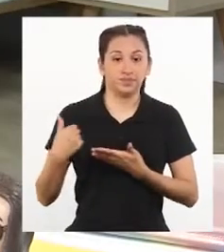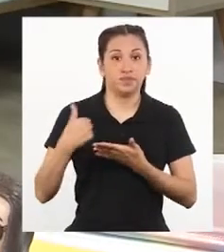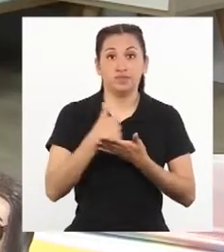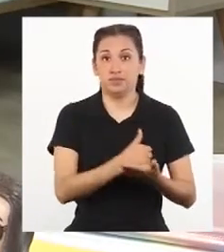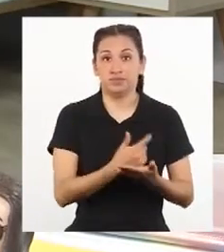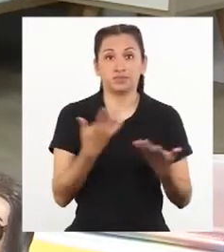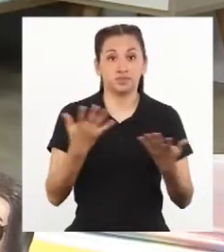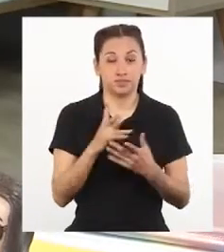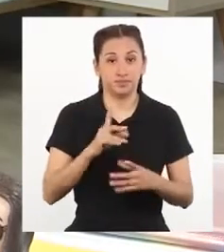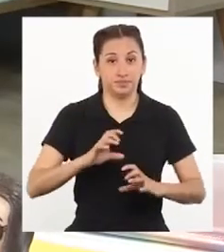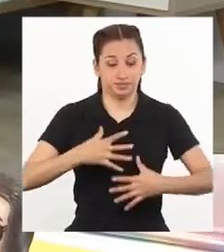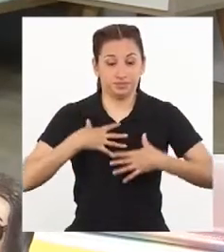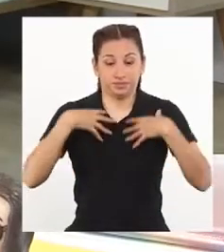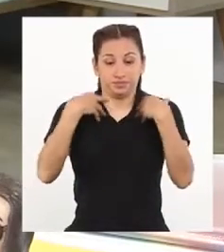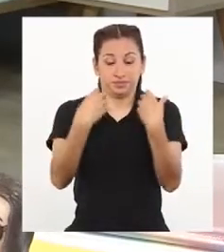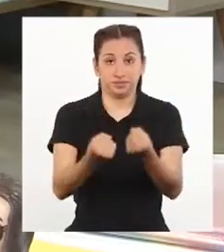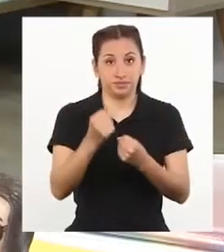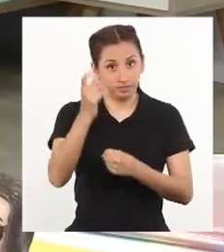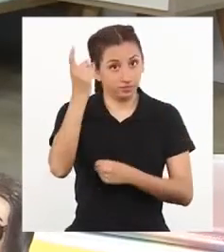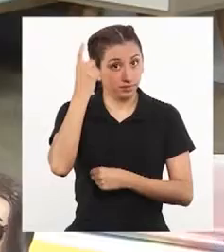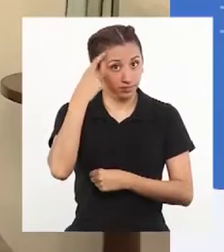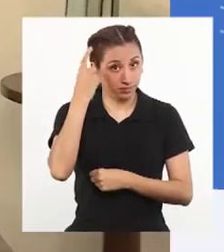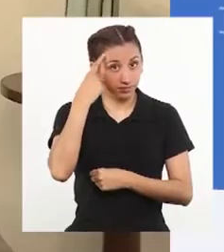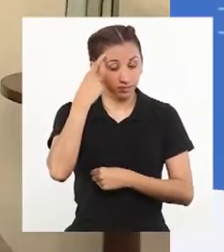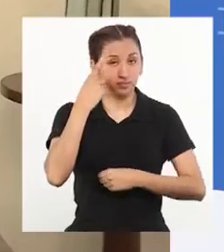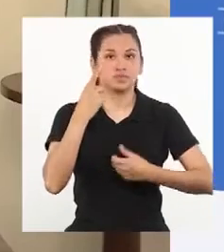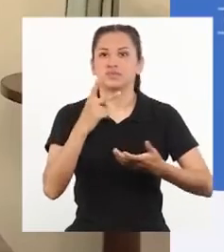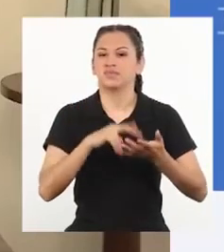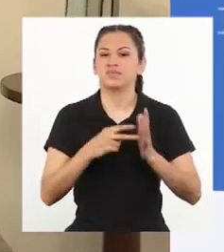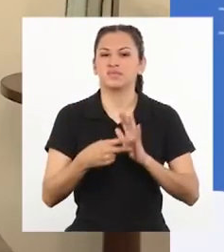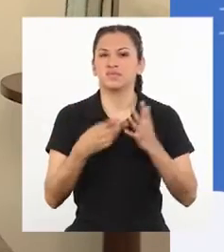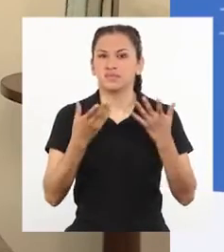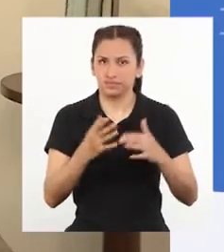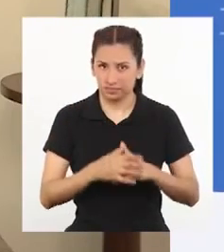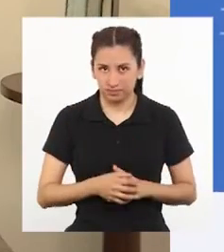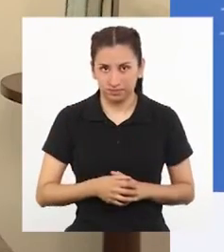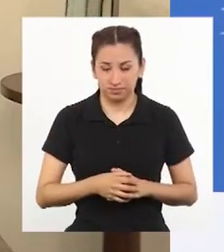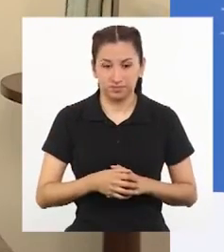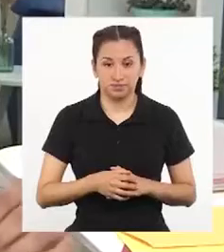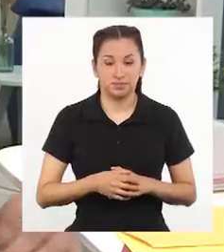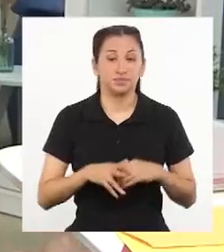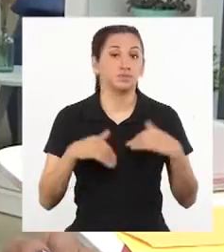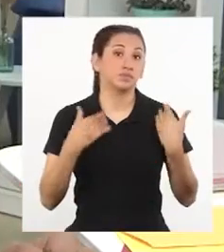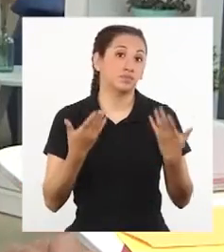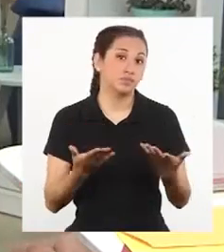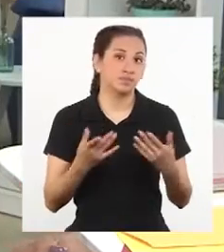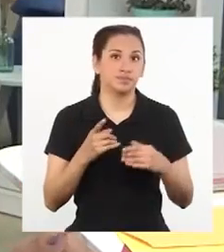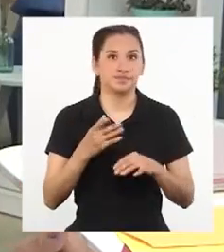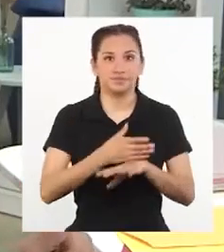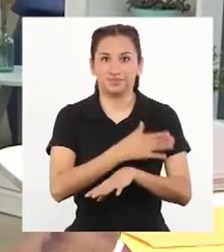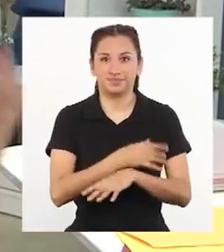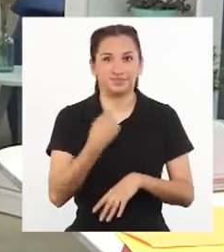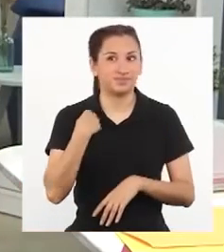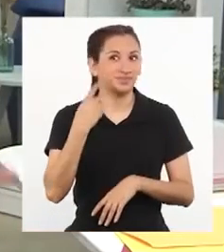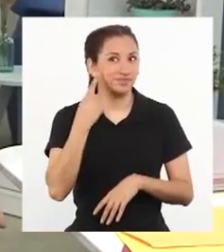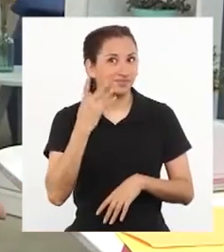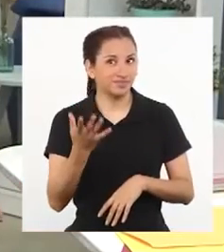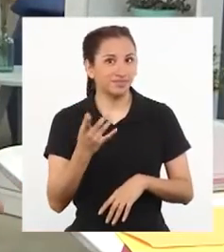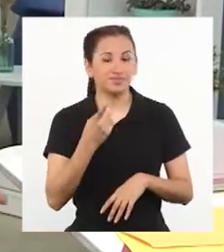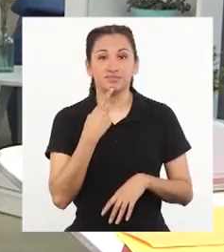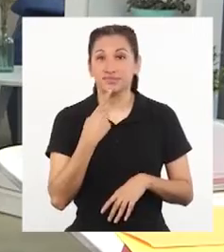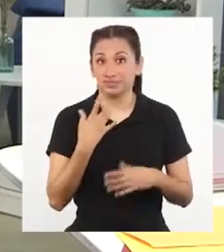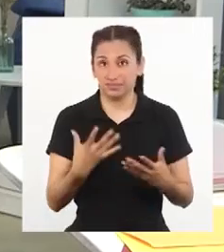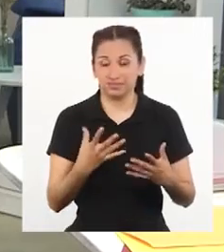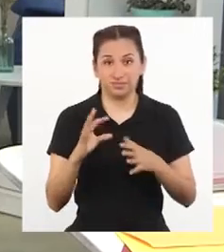necesario cultivar nuestra salud emocional. ¿Y qué implica ello, Yamile? Pues, de lo que he